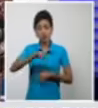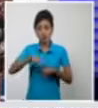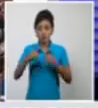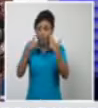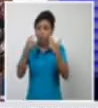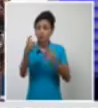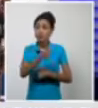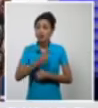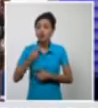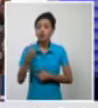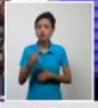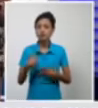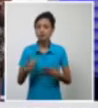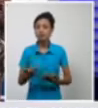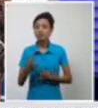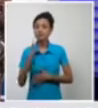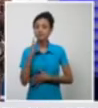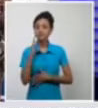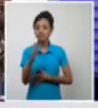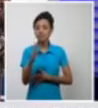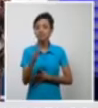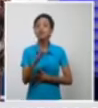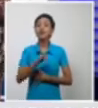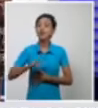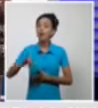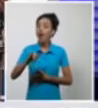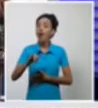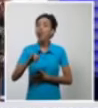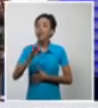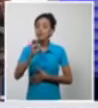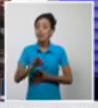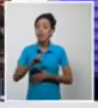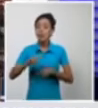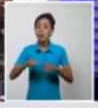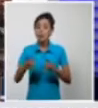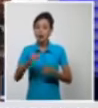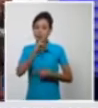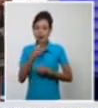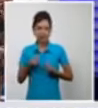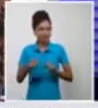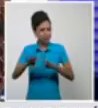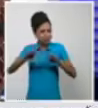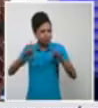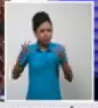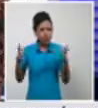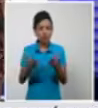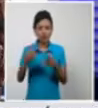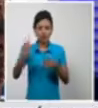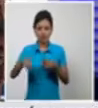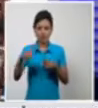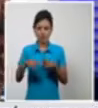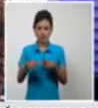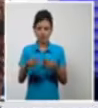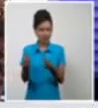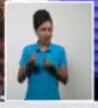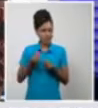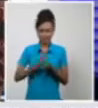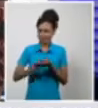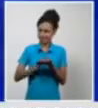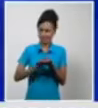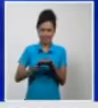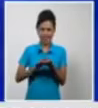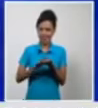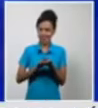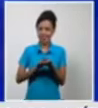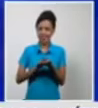nosotros respetemos también en esa maternidad, porque las madres damos todo eso a cambio de nada, solamente por amor.